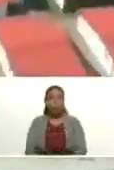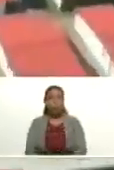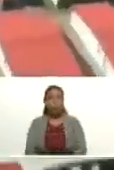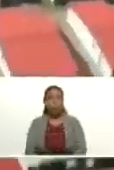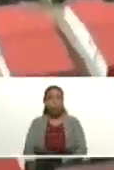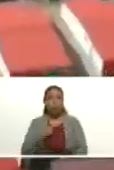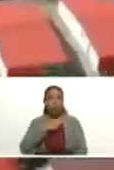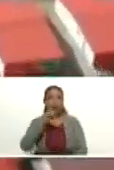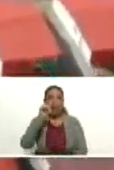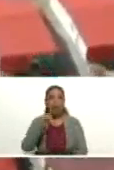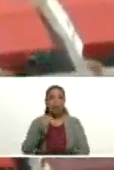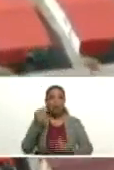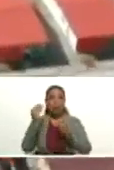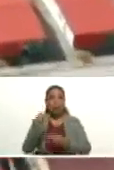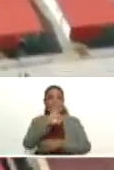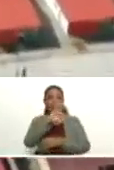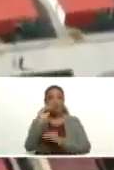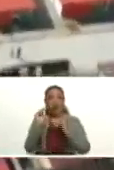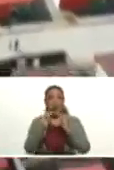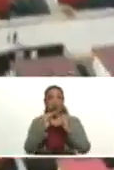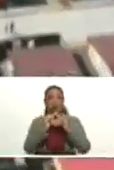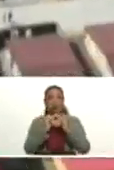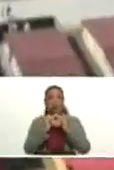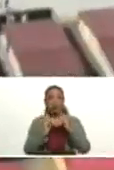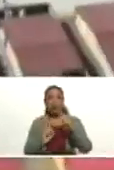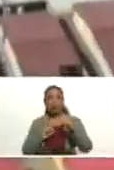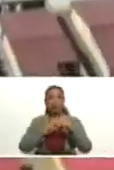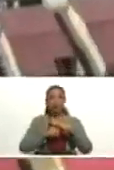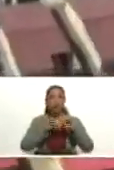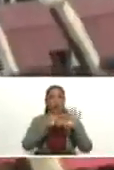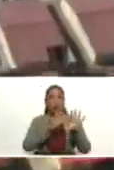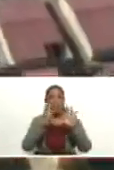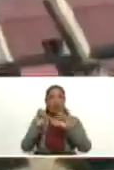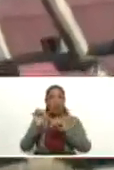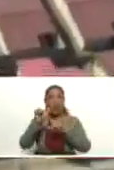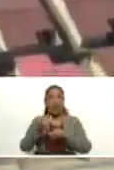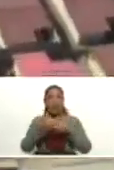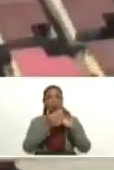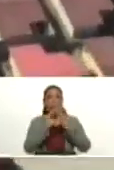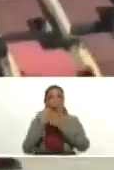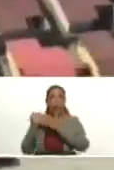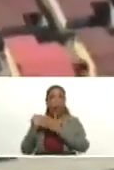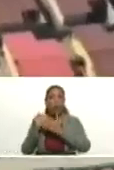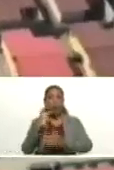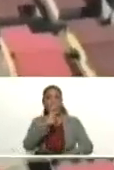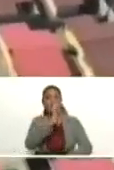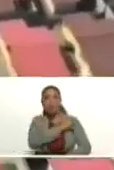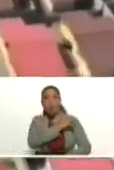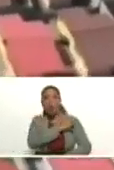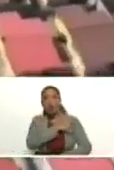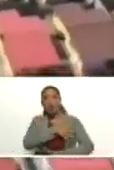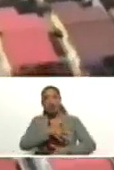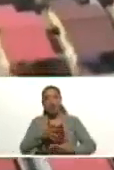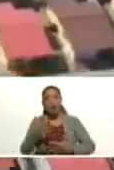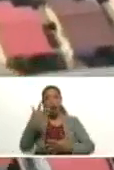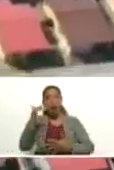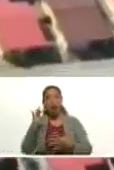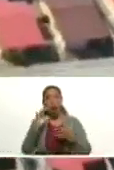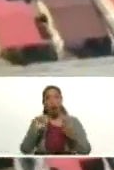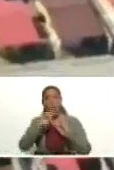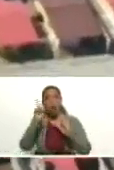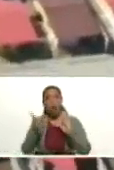Estamos en la entrega de 30 viviendas, con esta sumamos 90 en este urbanismo Rafael Urdaneta, que son un total